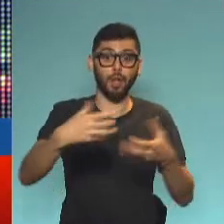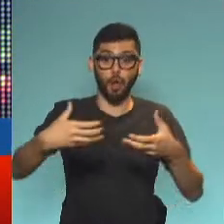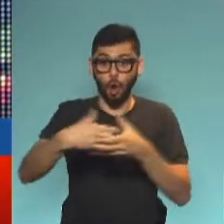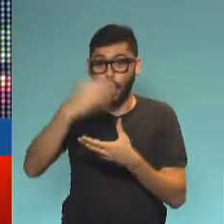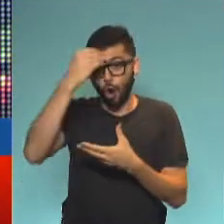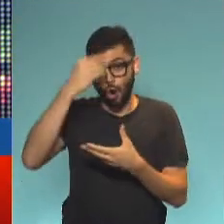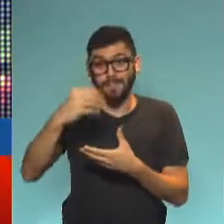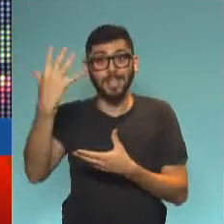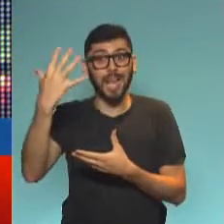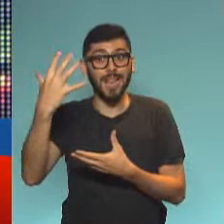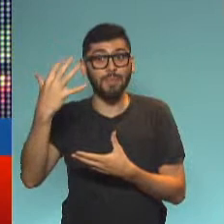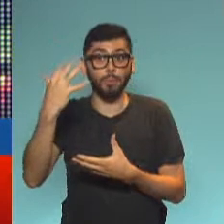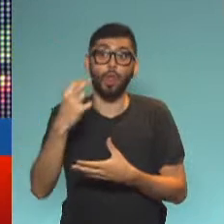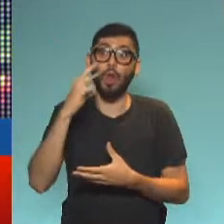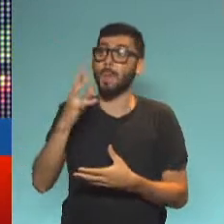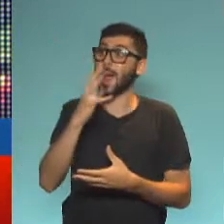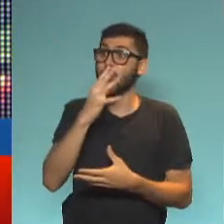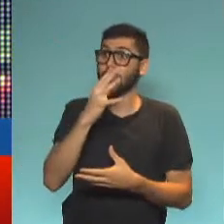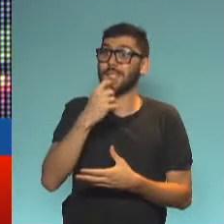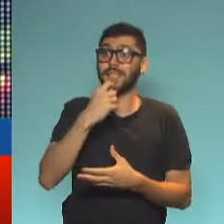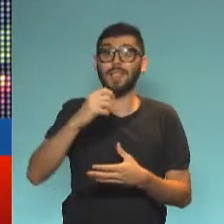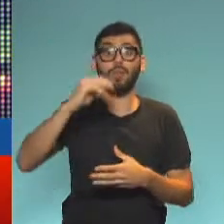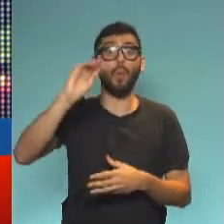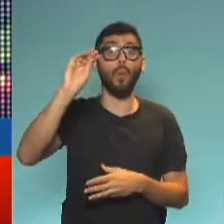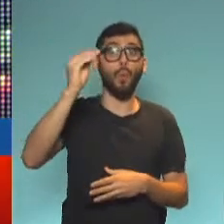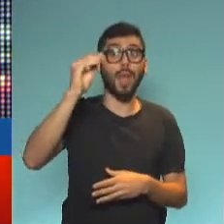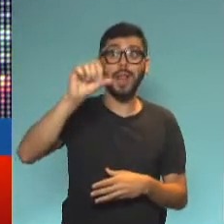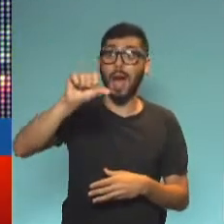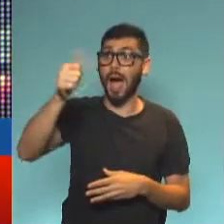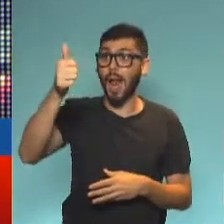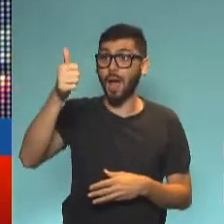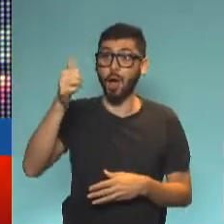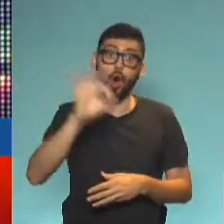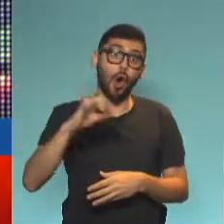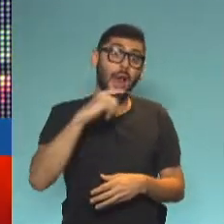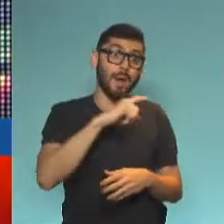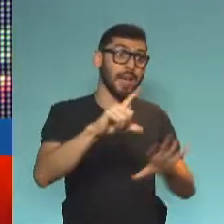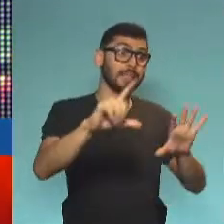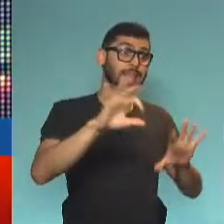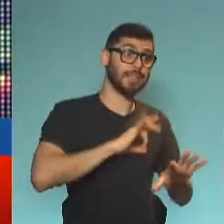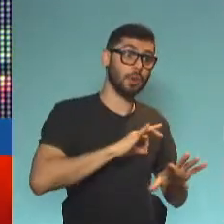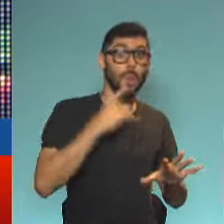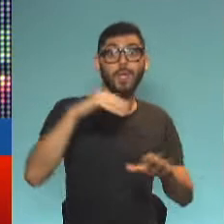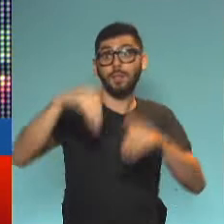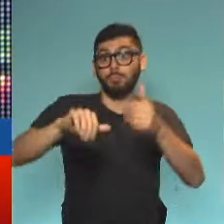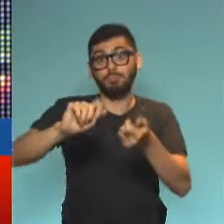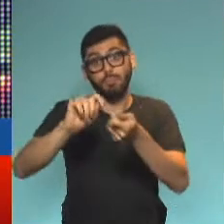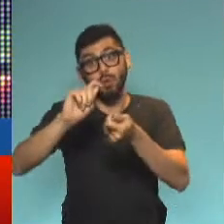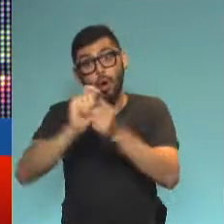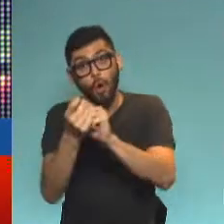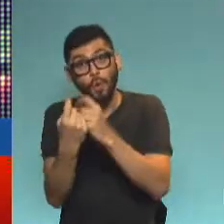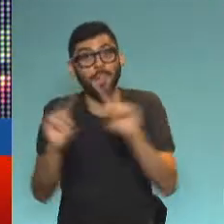oficialismo después del Mundial 2014, si lo hubiese ganado Brasil y no hubiese perdido por 7 goles contra Alemania, el resultado tal vez hubiese sido otro en términos